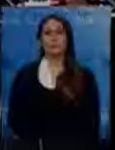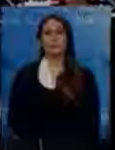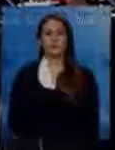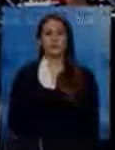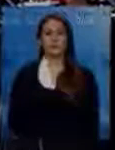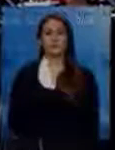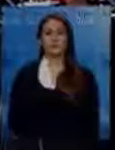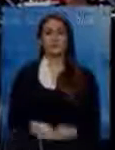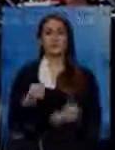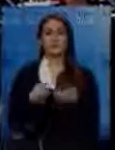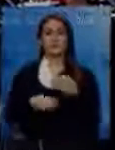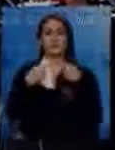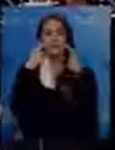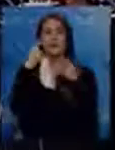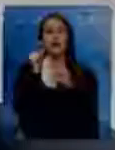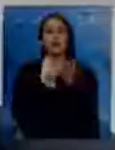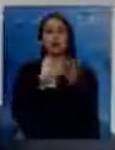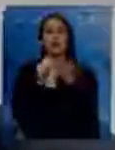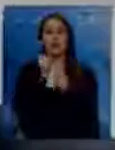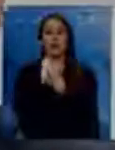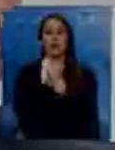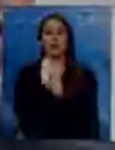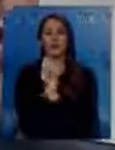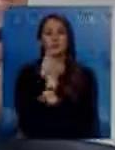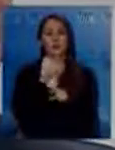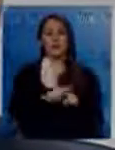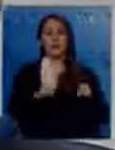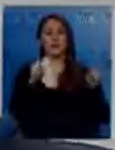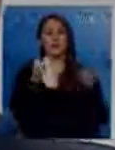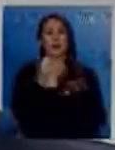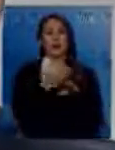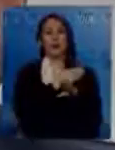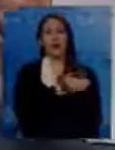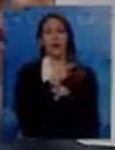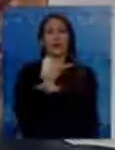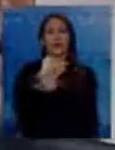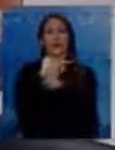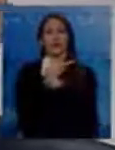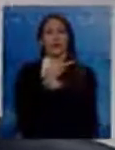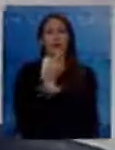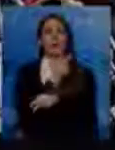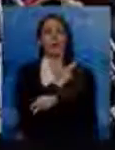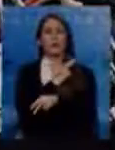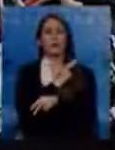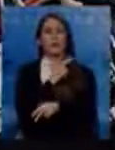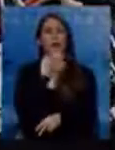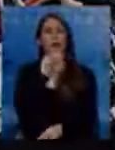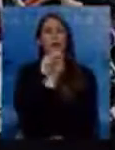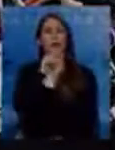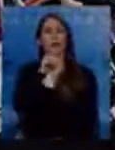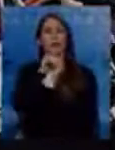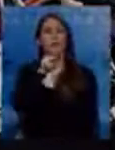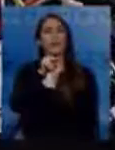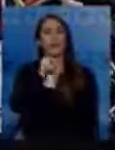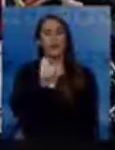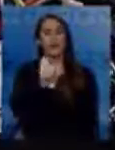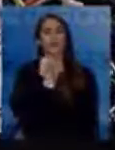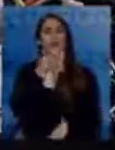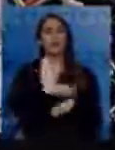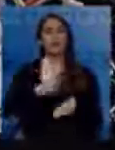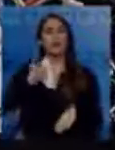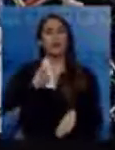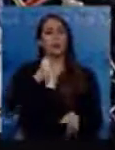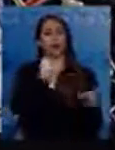En rueda de prensa, el ministro de Trabajo dijo que la diferencia de lo declarado al Consejo de Educación Superior por la Universidad Andina con respecto al pago de salarios